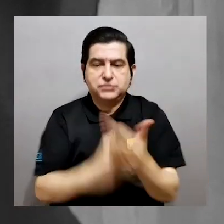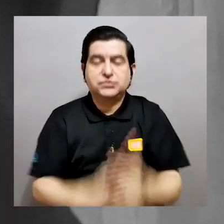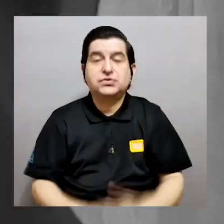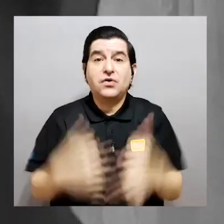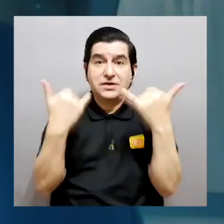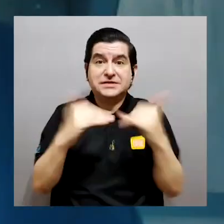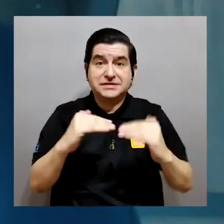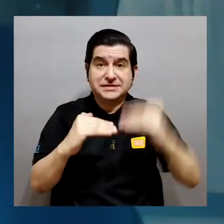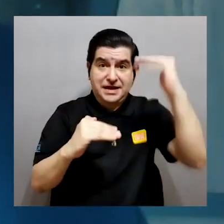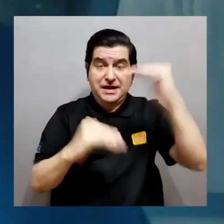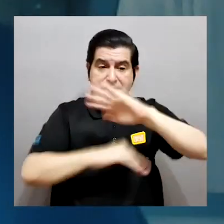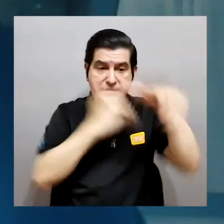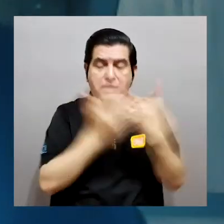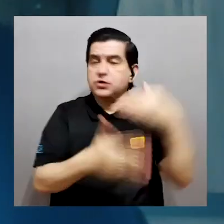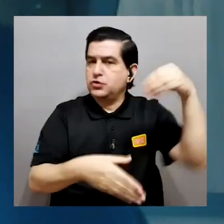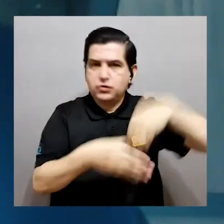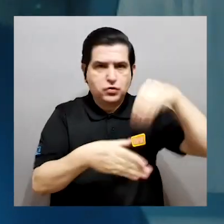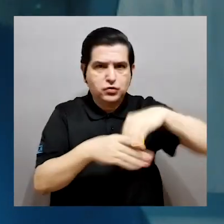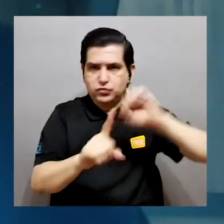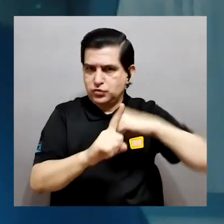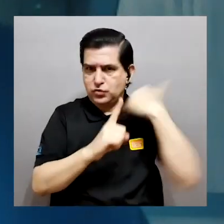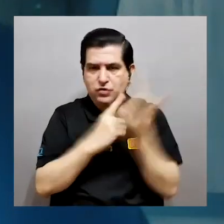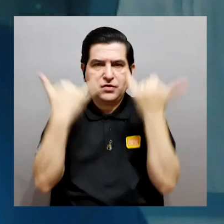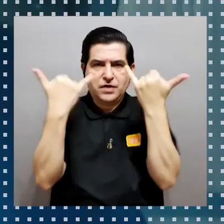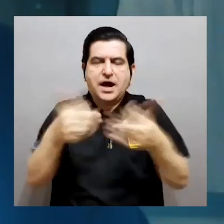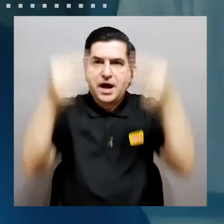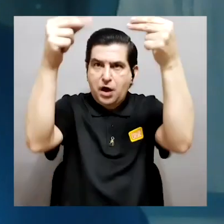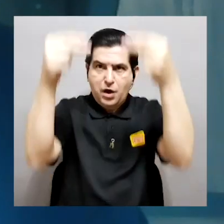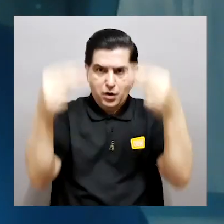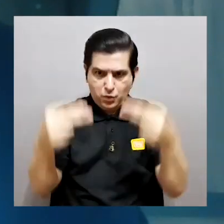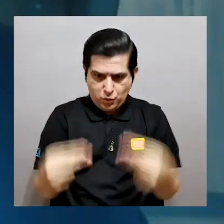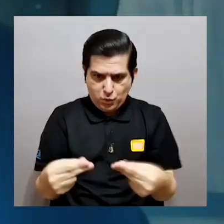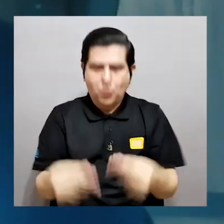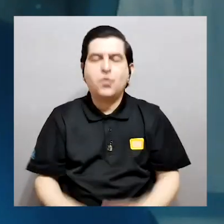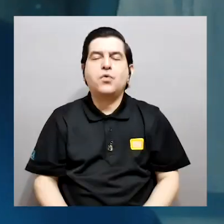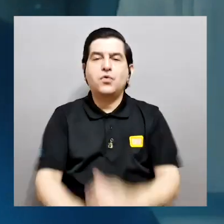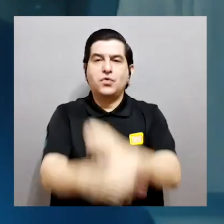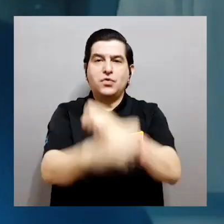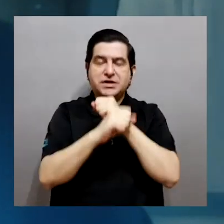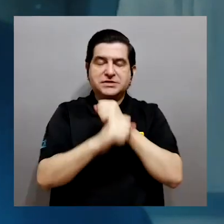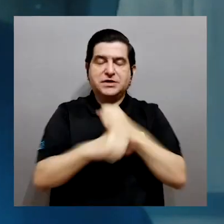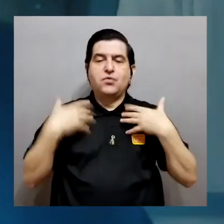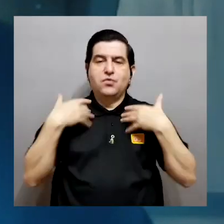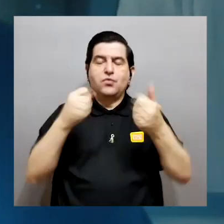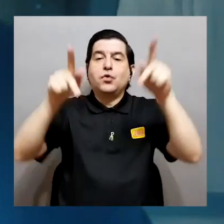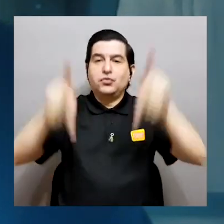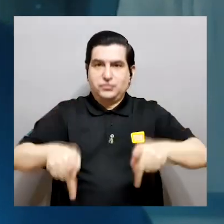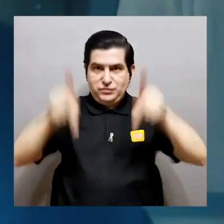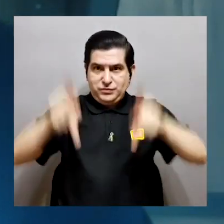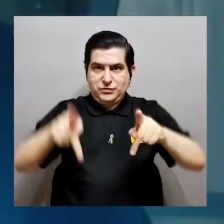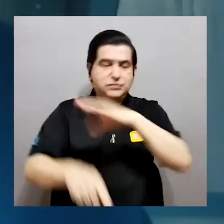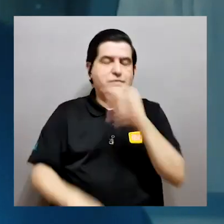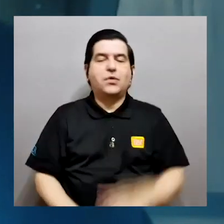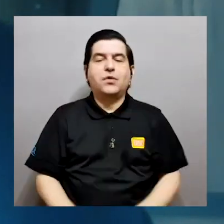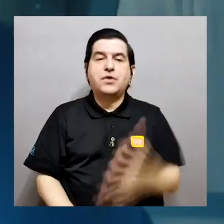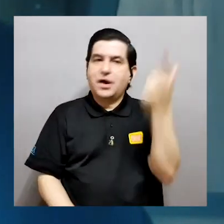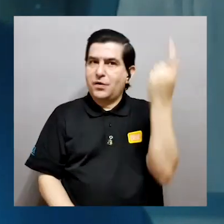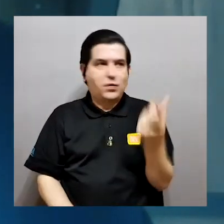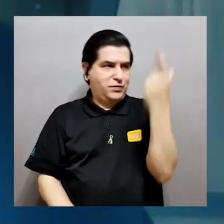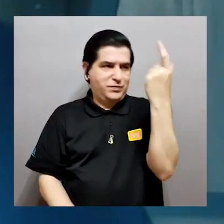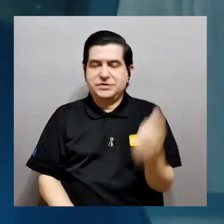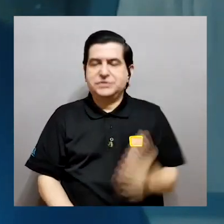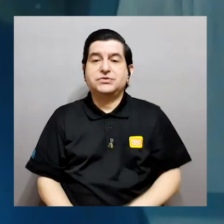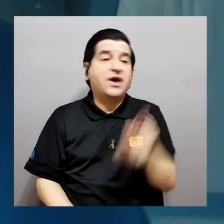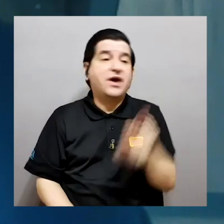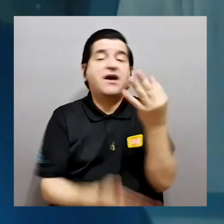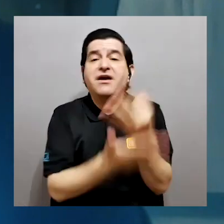muy altas. No todas las contribuciones sociales que hay en la planilla van para el seguro de salud de la persona o para la pensión de la